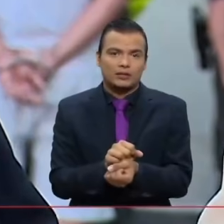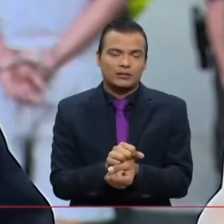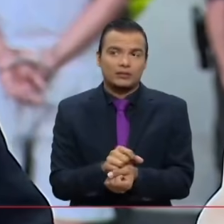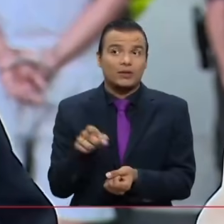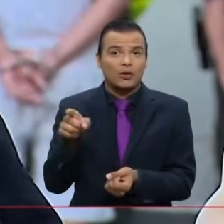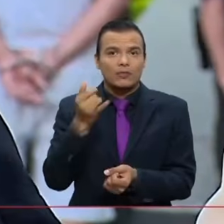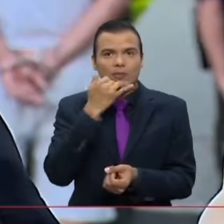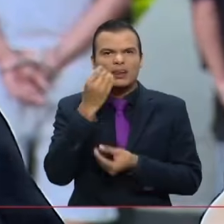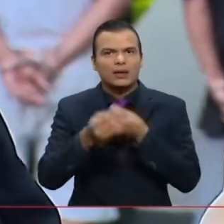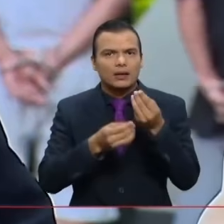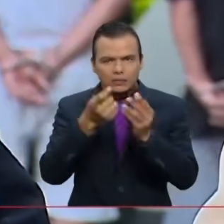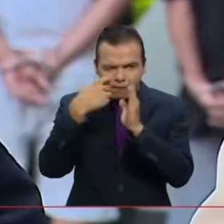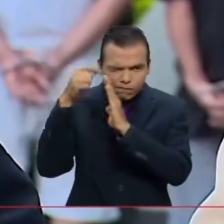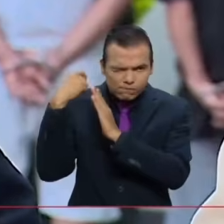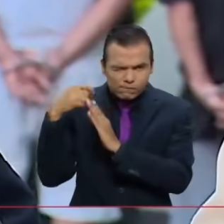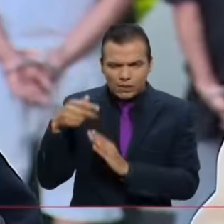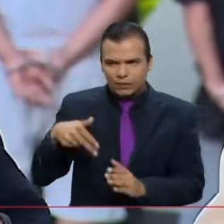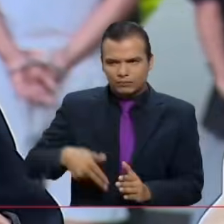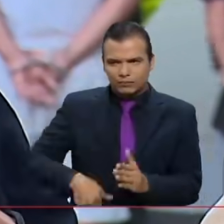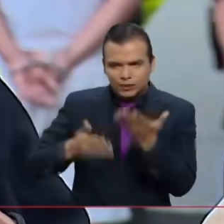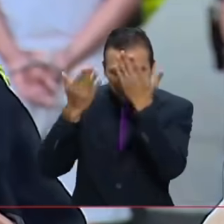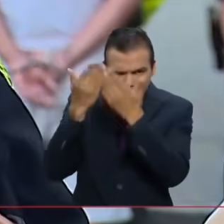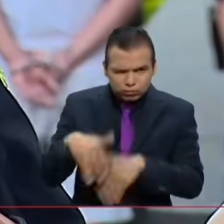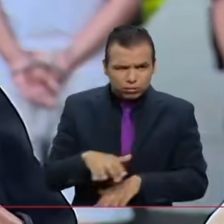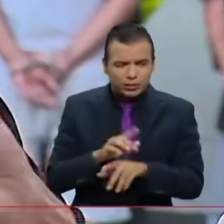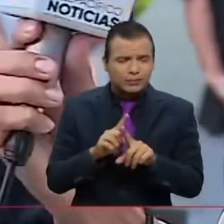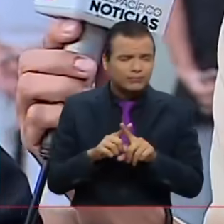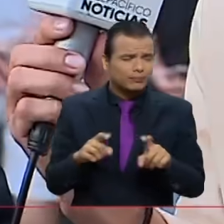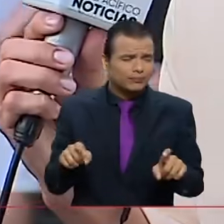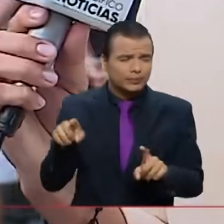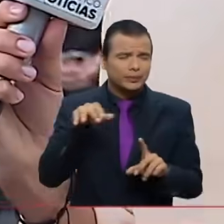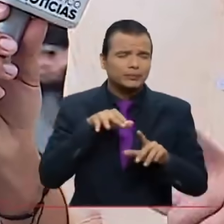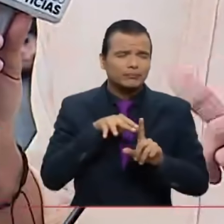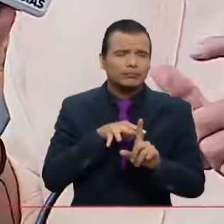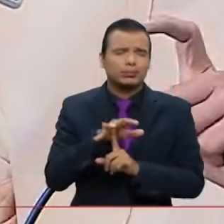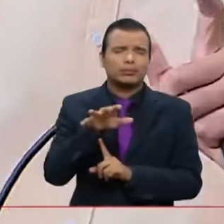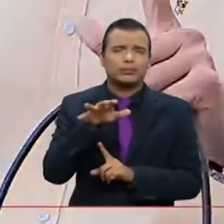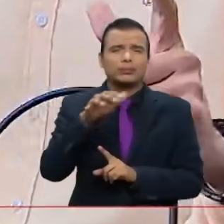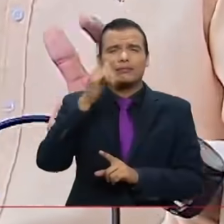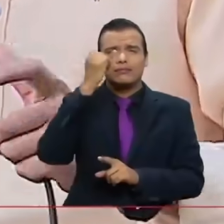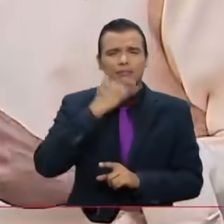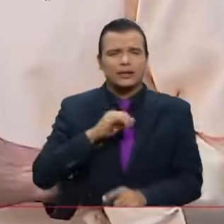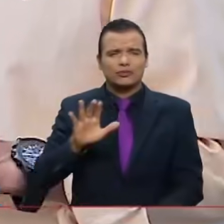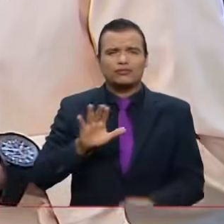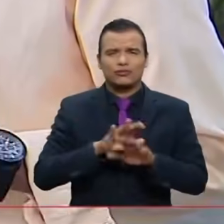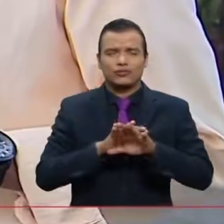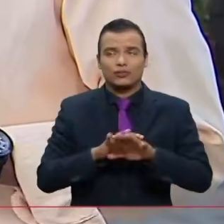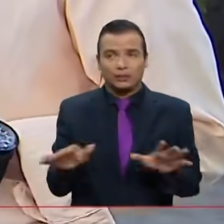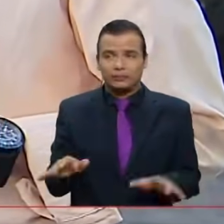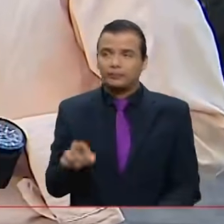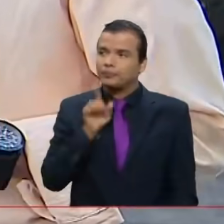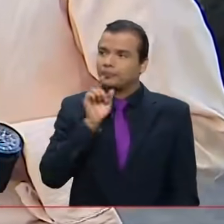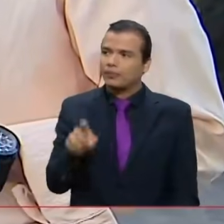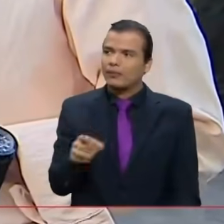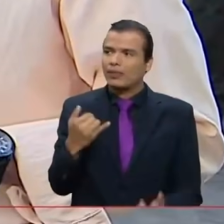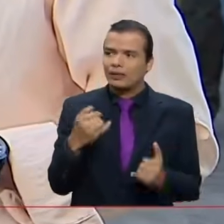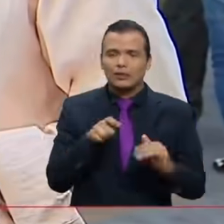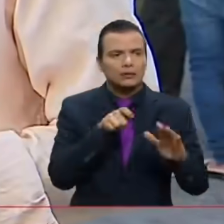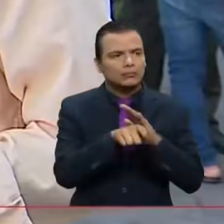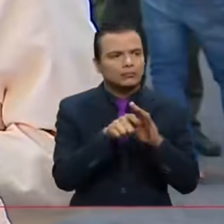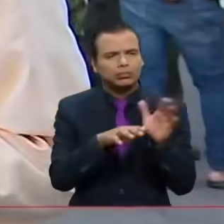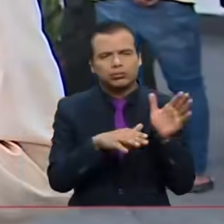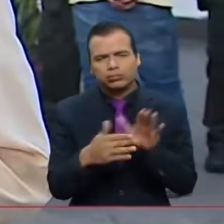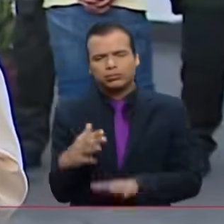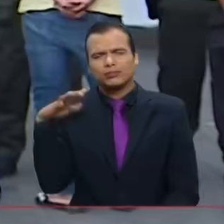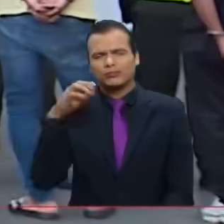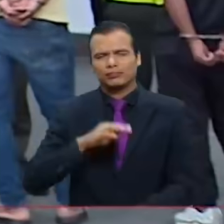distribuía drogas, escondía armas y era un dinamizador de los delitos. General, ¿cuántos homicidios se esclarecen con estas capturas? Nosotros estamos con estas